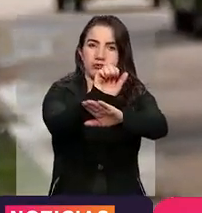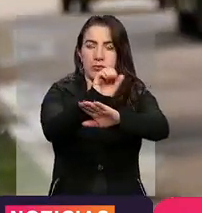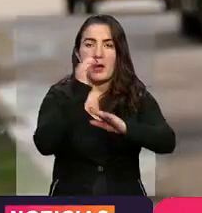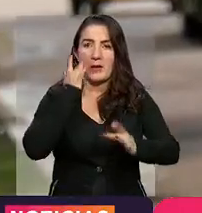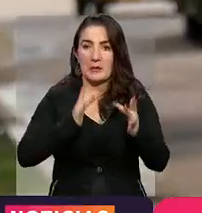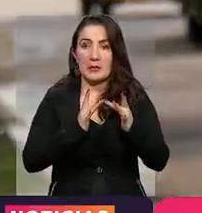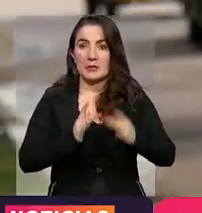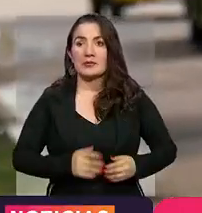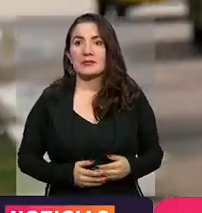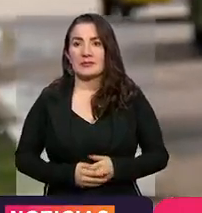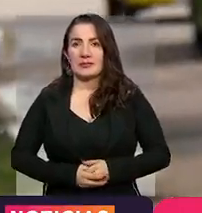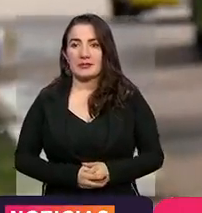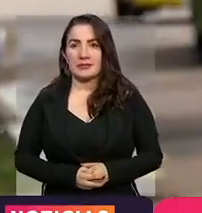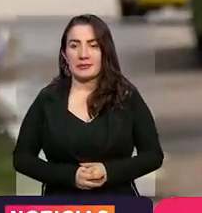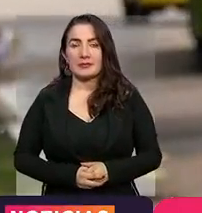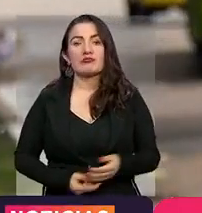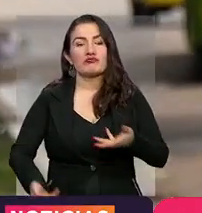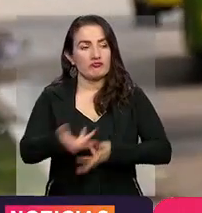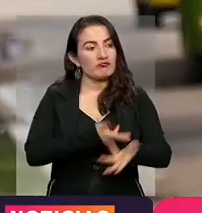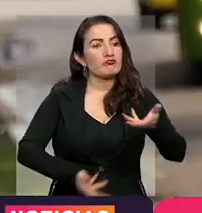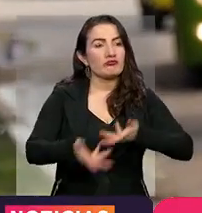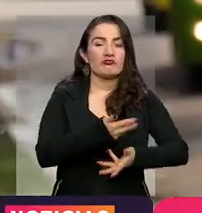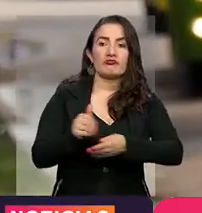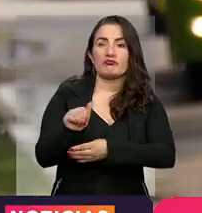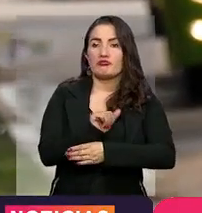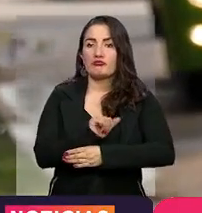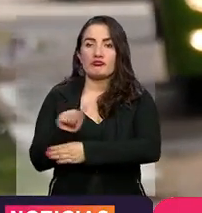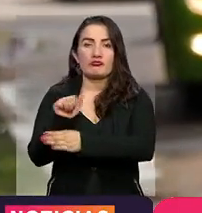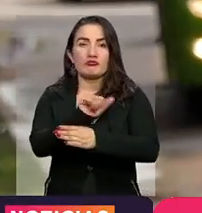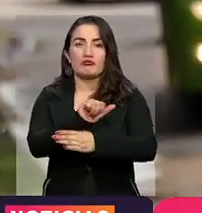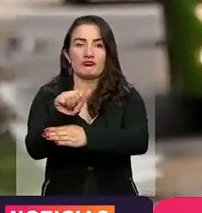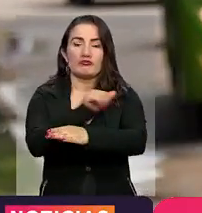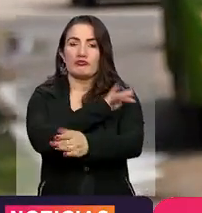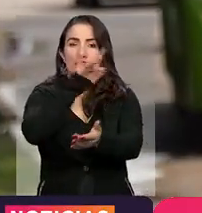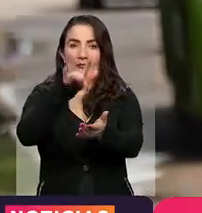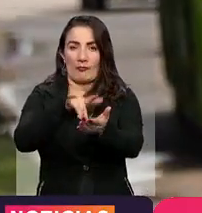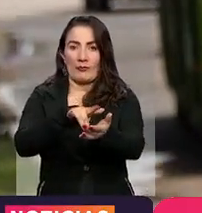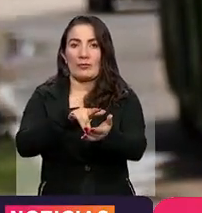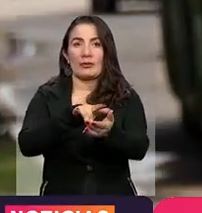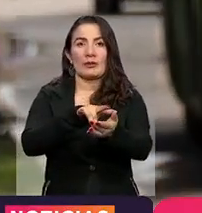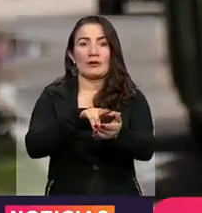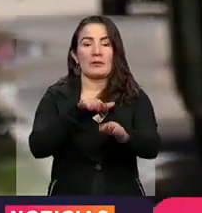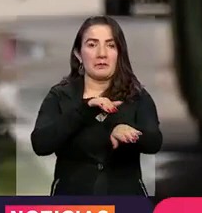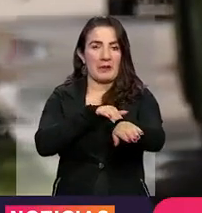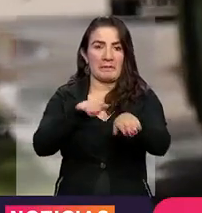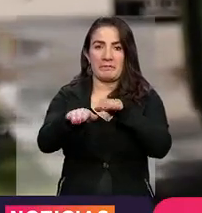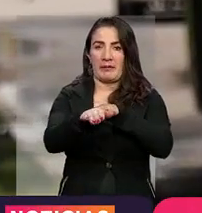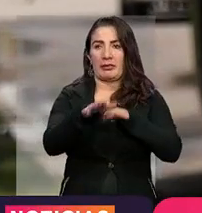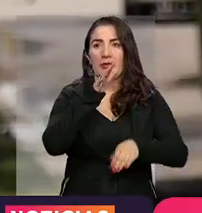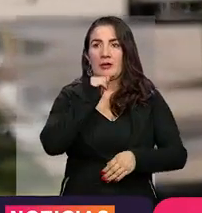esta socialización juntos y se comparta el viaje y posteriormente pues lo hagan y estén exentos del pico y placa.